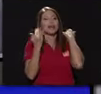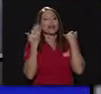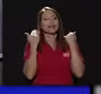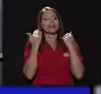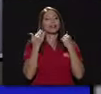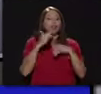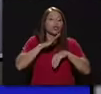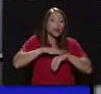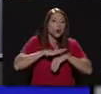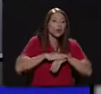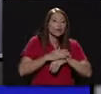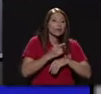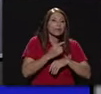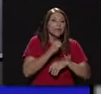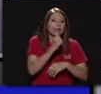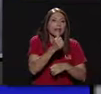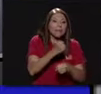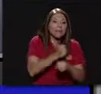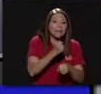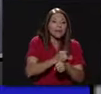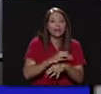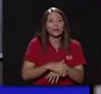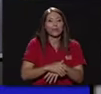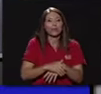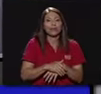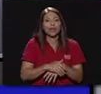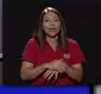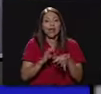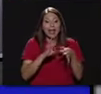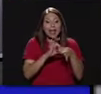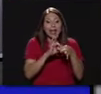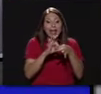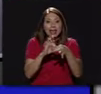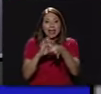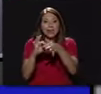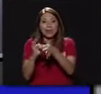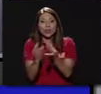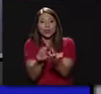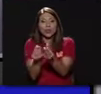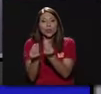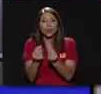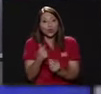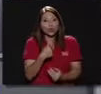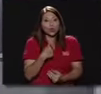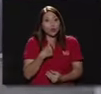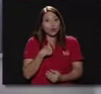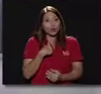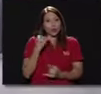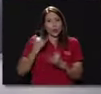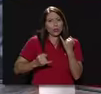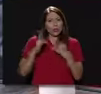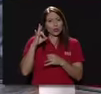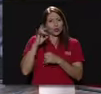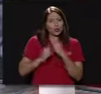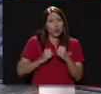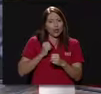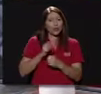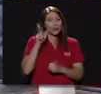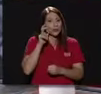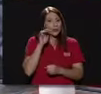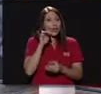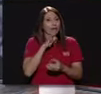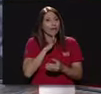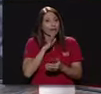sobre desempleo, sobre el tema del encadenamiento productivo, por lo menos yo he escuchado hablar en los últimos 8 años en este